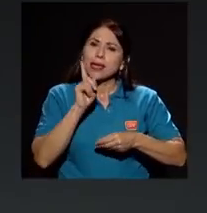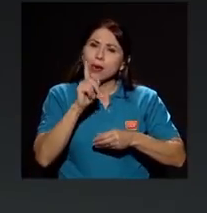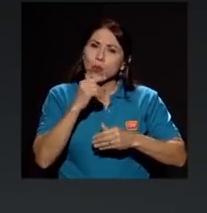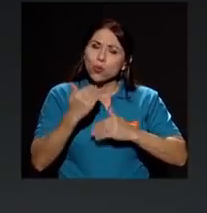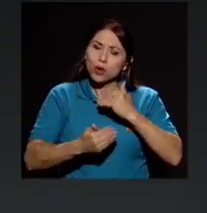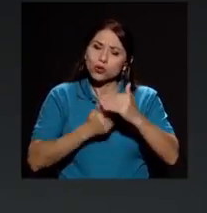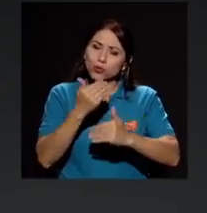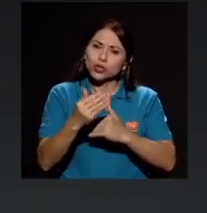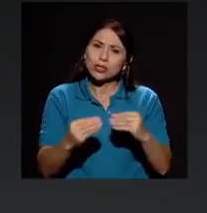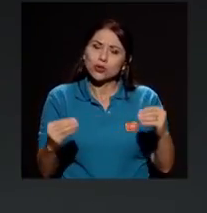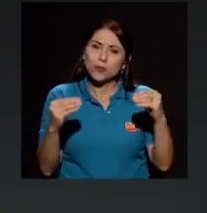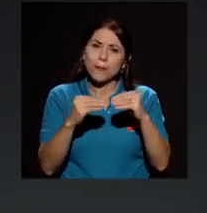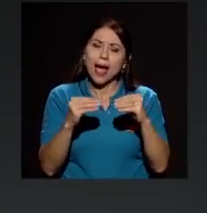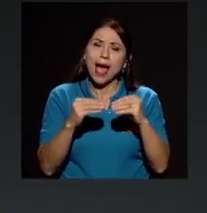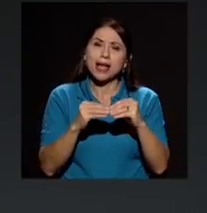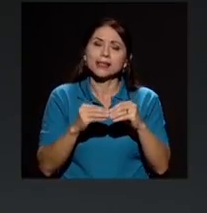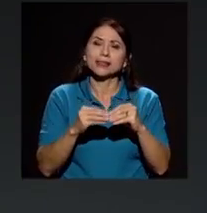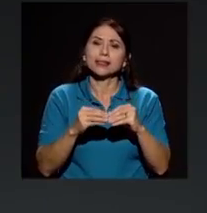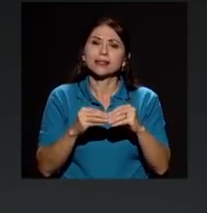más